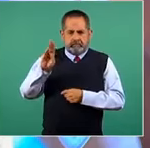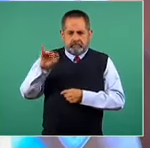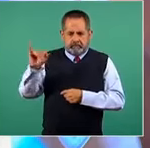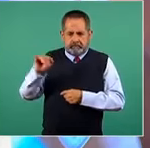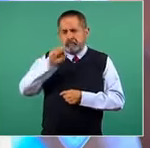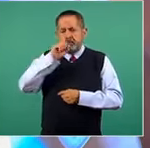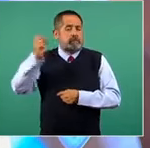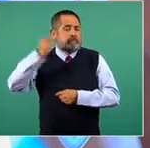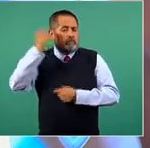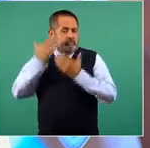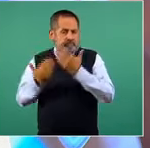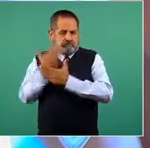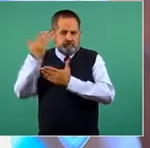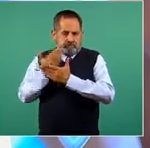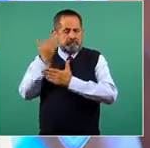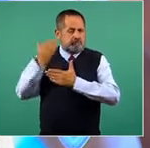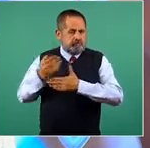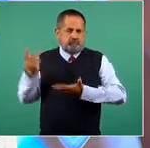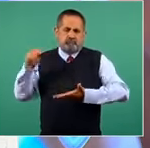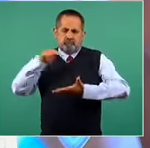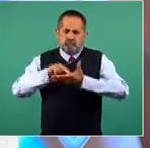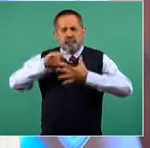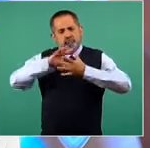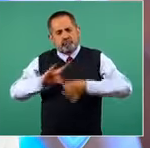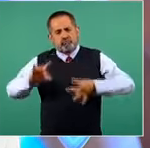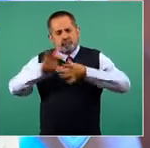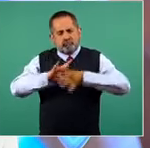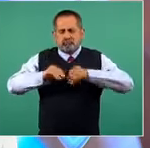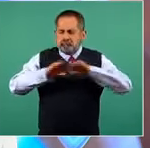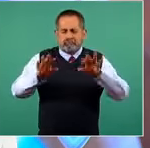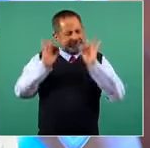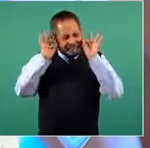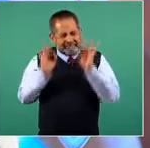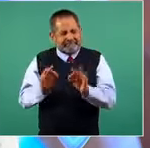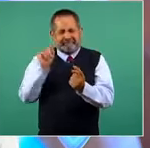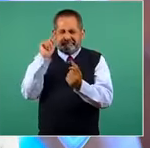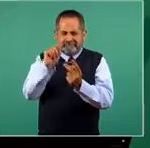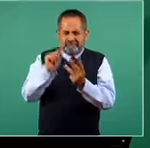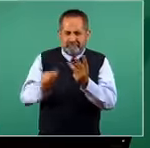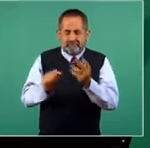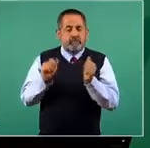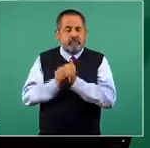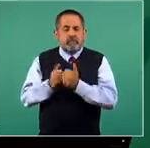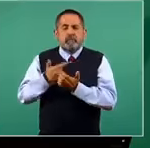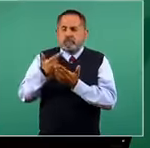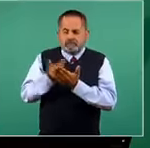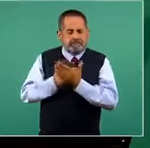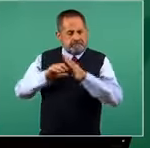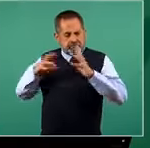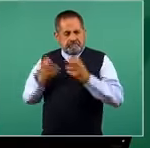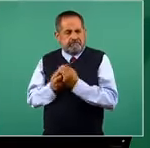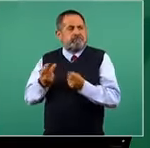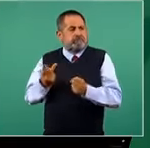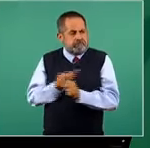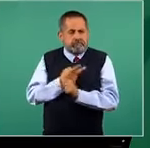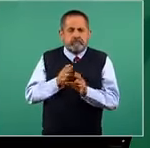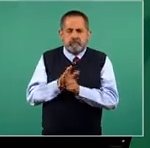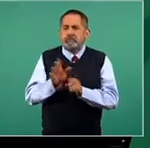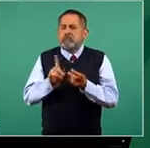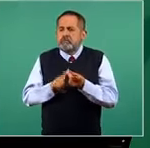en la conferencia matutina, en el Pulso de la Salud, y den una sesión específica con el inventario, el resumen de lo que se ha logrado hasta